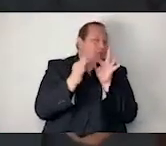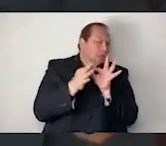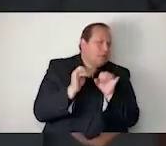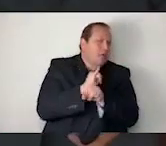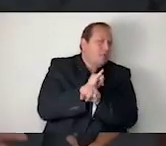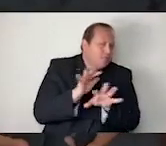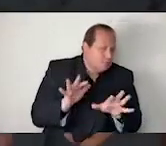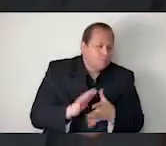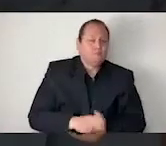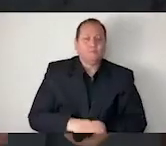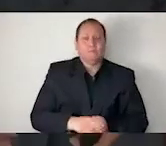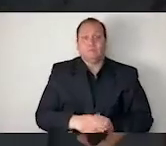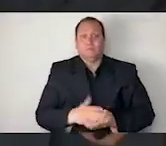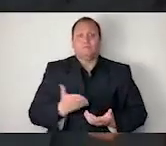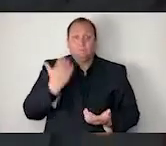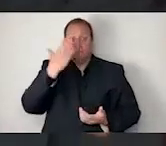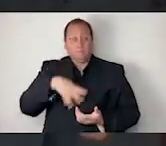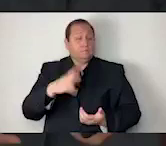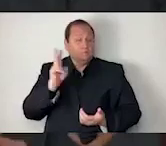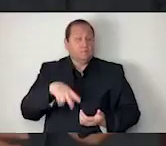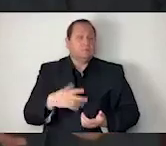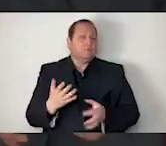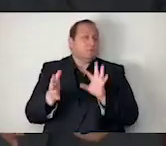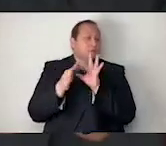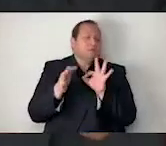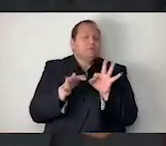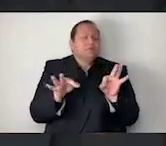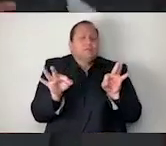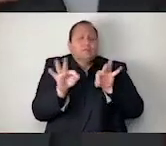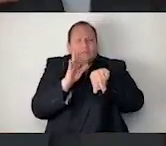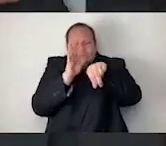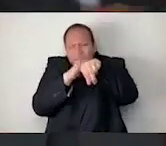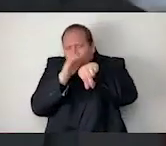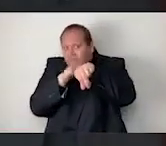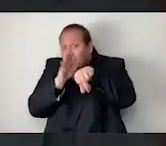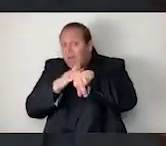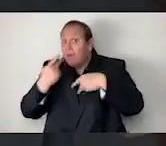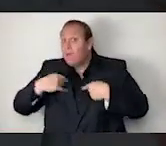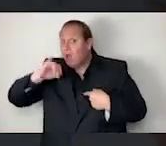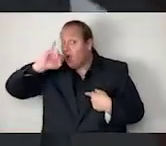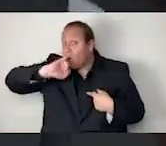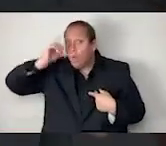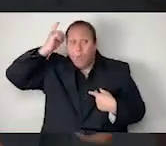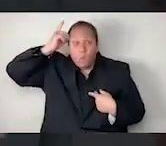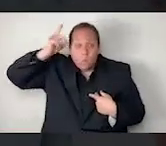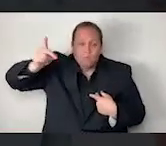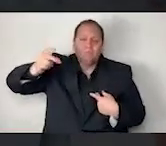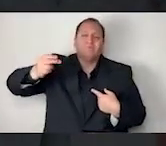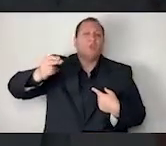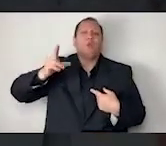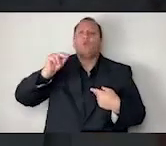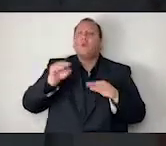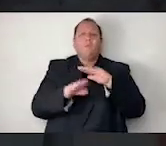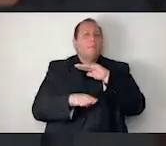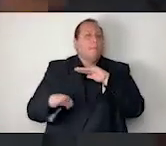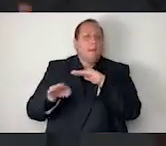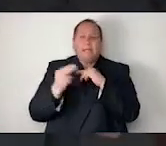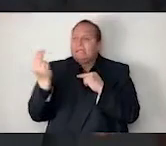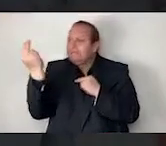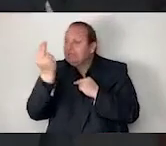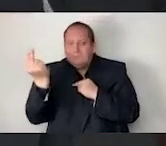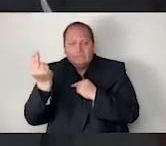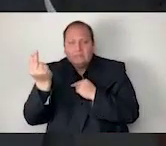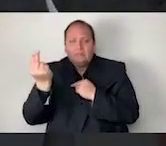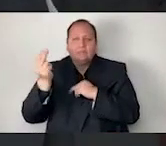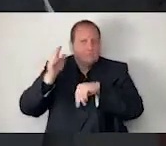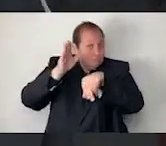a los empleadores con actividades no esenciales tenemos mucho personal de la secretaría del trabajo de la comisión